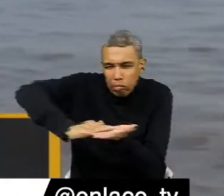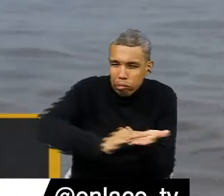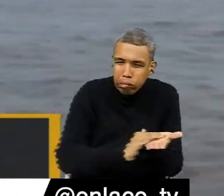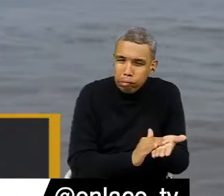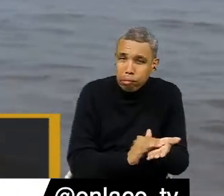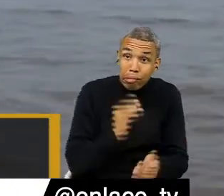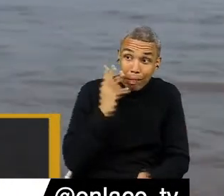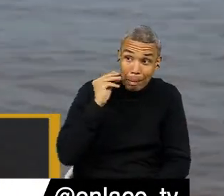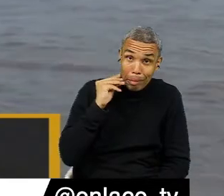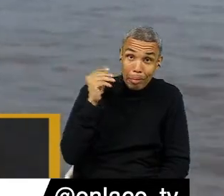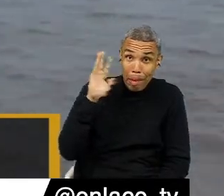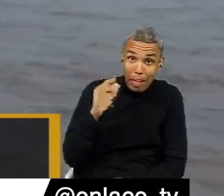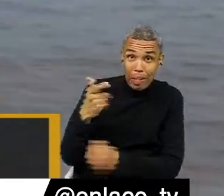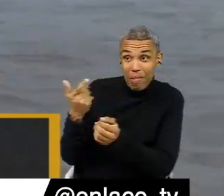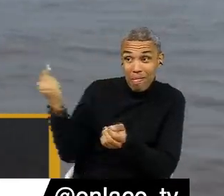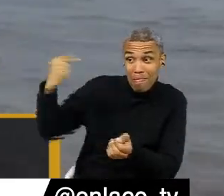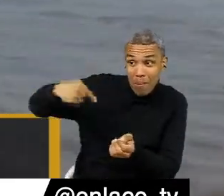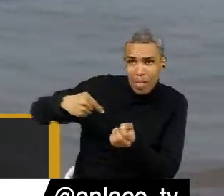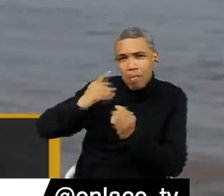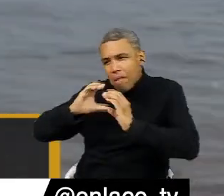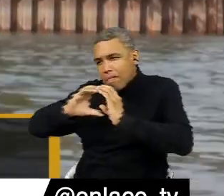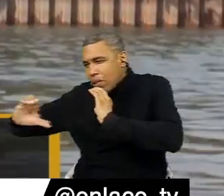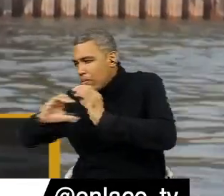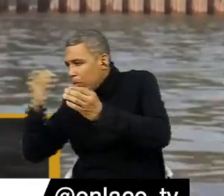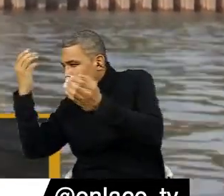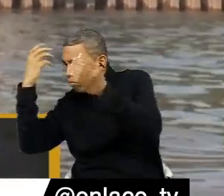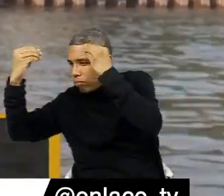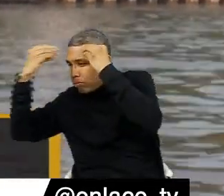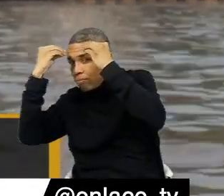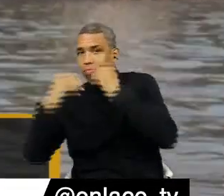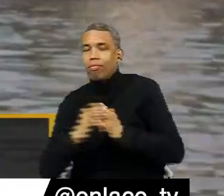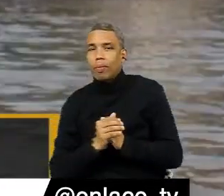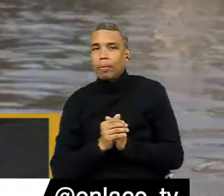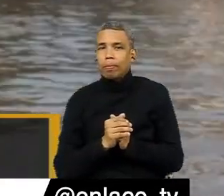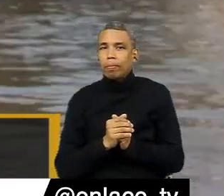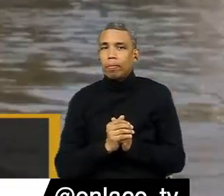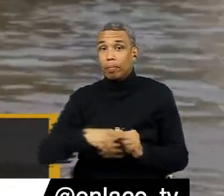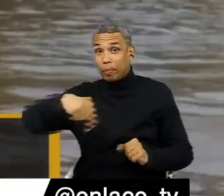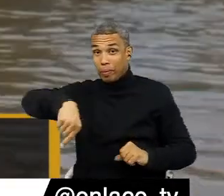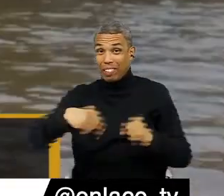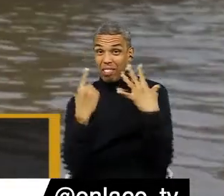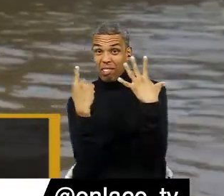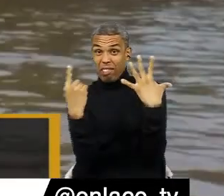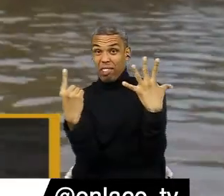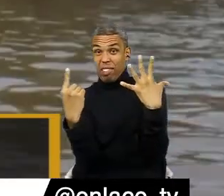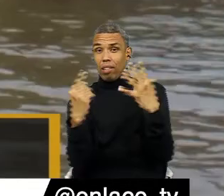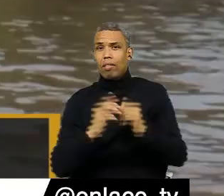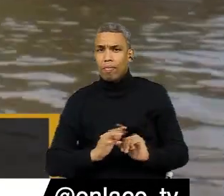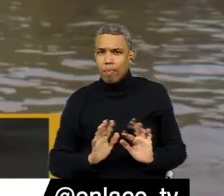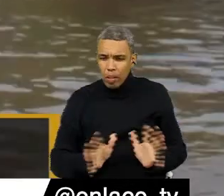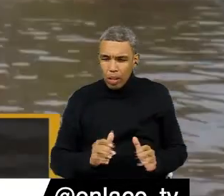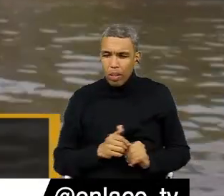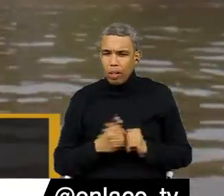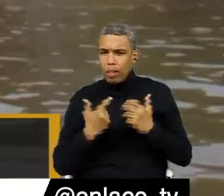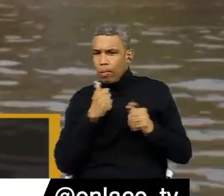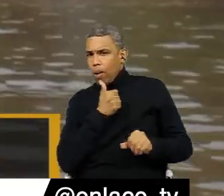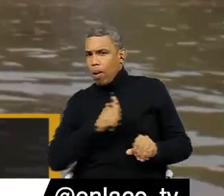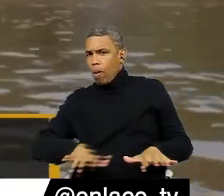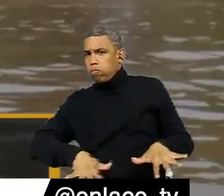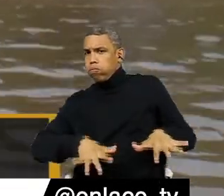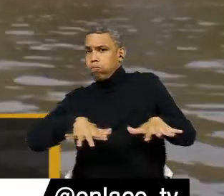Ya contamos, en el municipio tiene 6 sistemas de alertas tempranas, 4 a lo largo del río Magdalena, 2 a